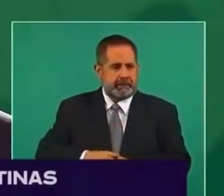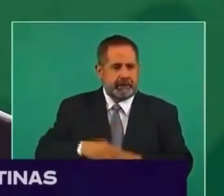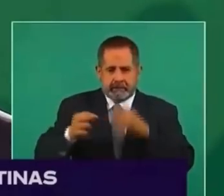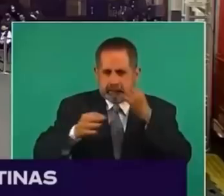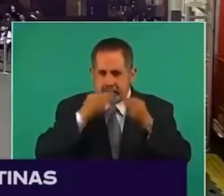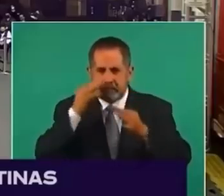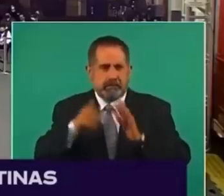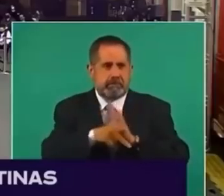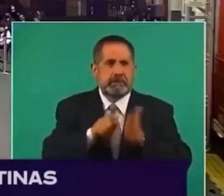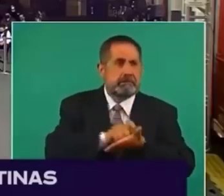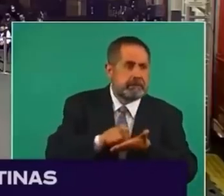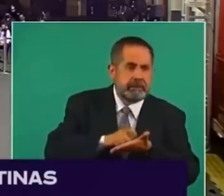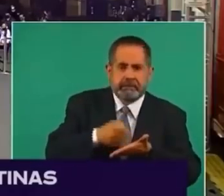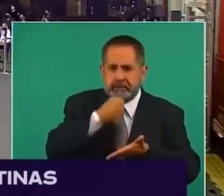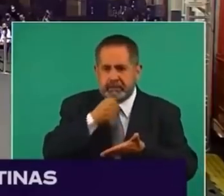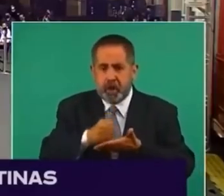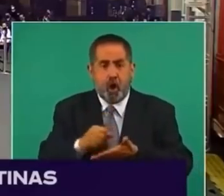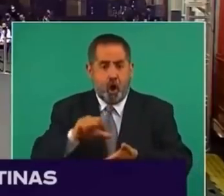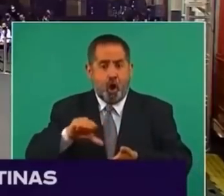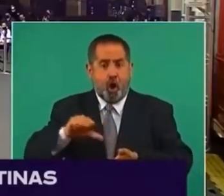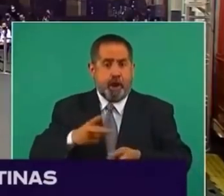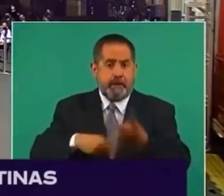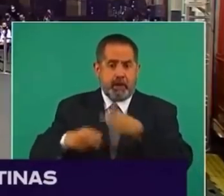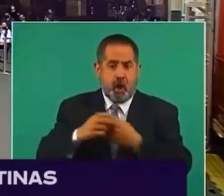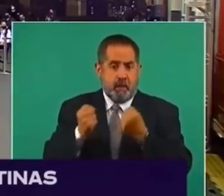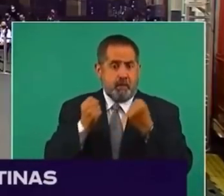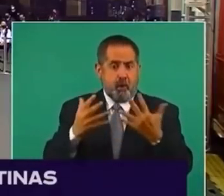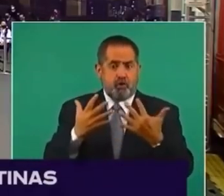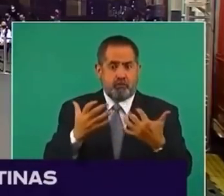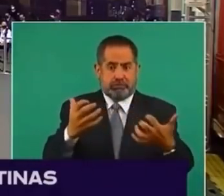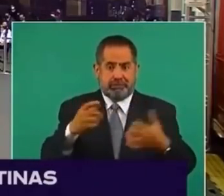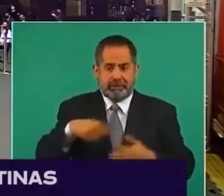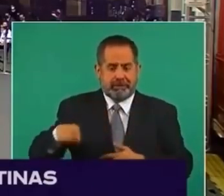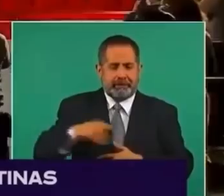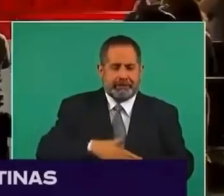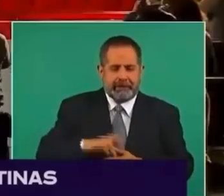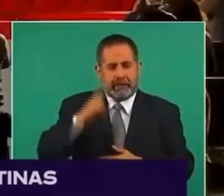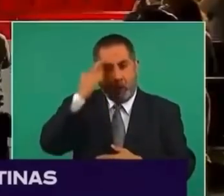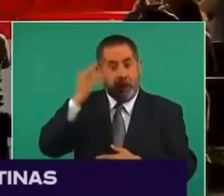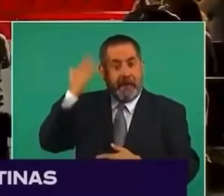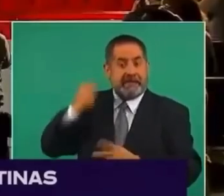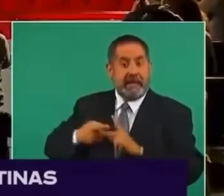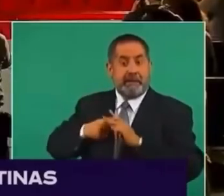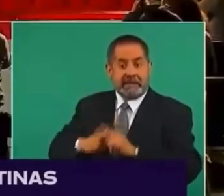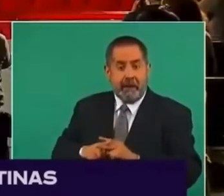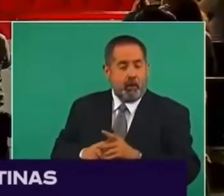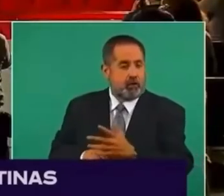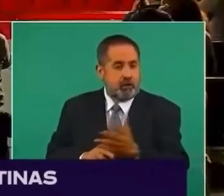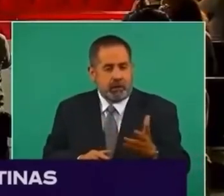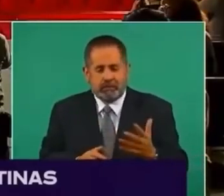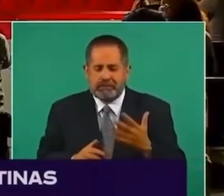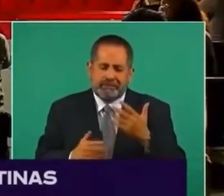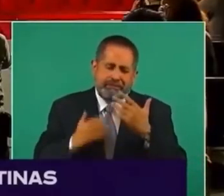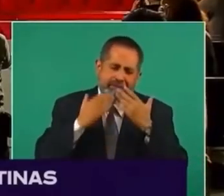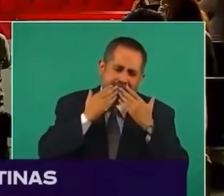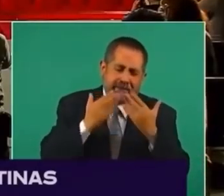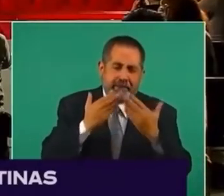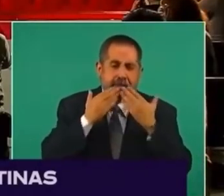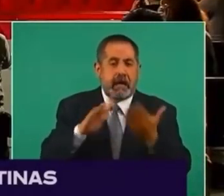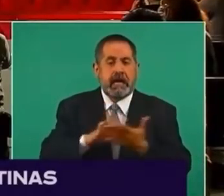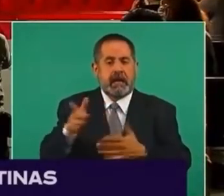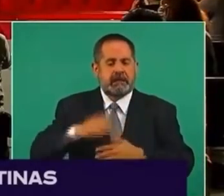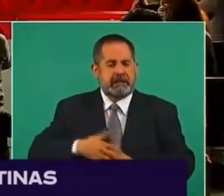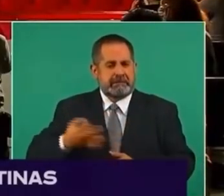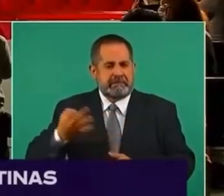Ricardo Cortés, cerramos la temporada, dijo, la temporada, ¿no? Cerrar esta temporada con más de 500,000